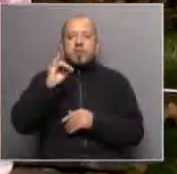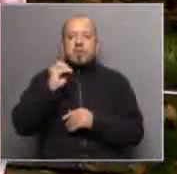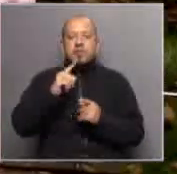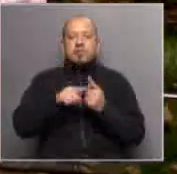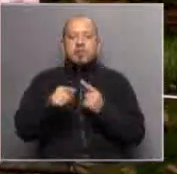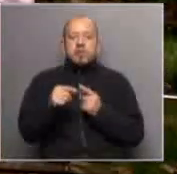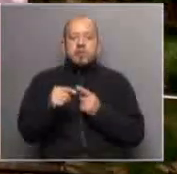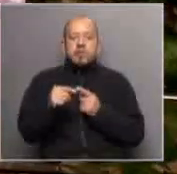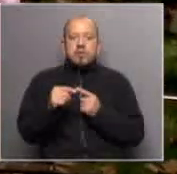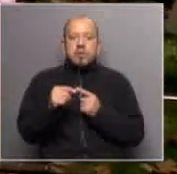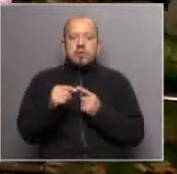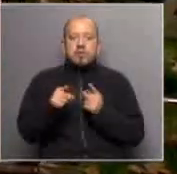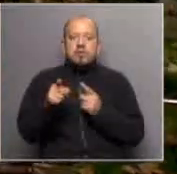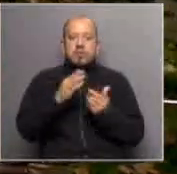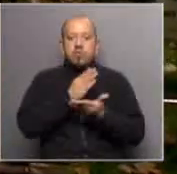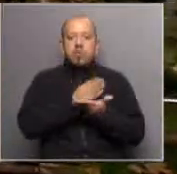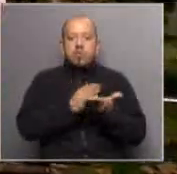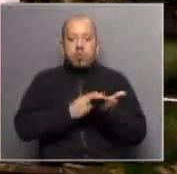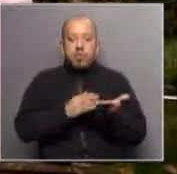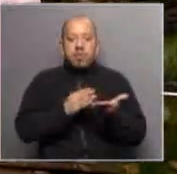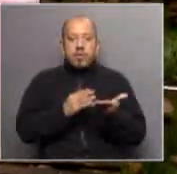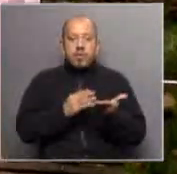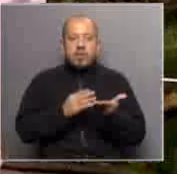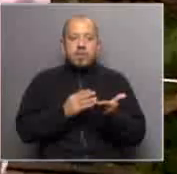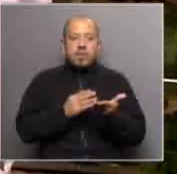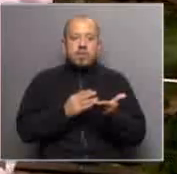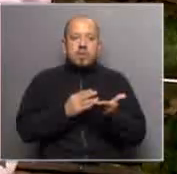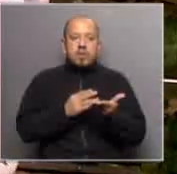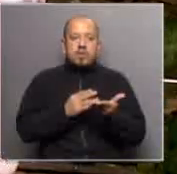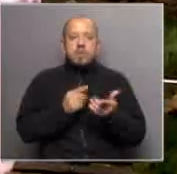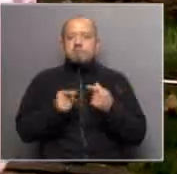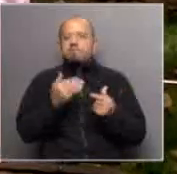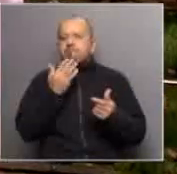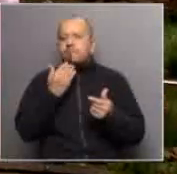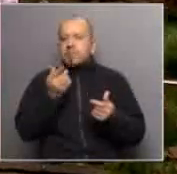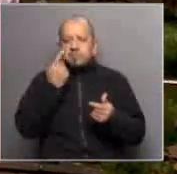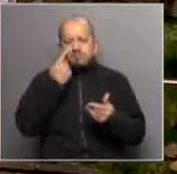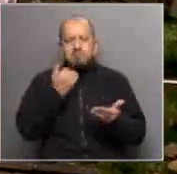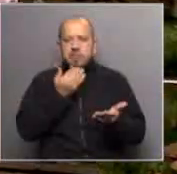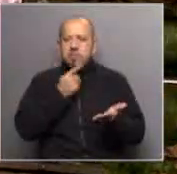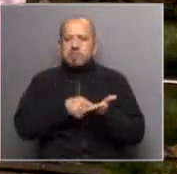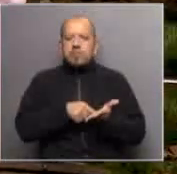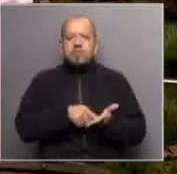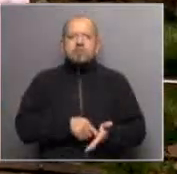la referencia como poeta de ella, digamos, de su obra. No conocía, si conocía mucho, pero dijeron,